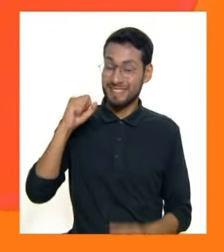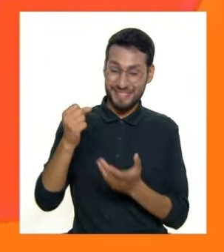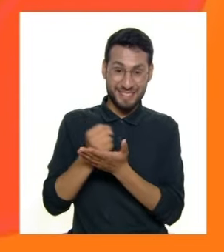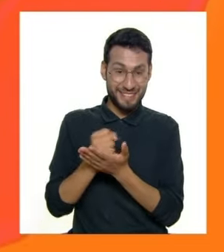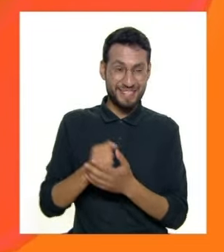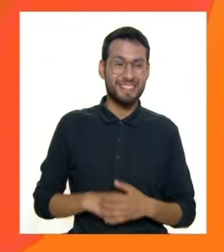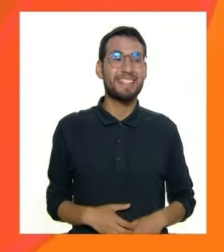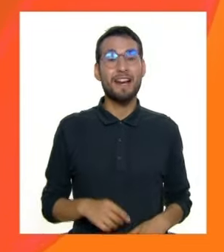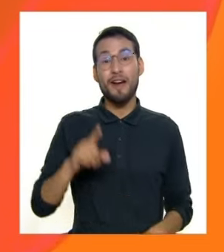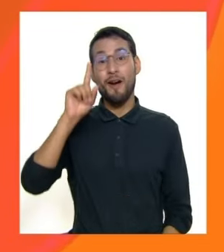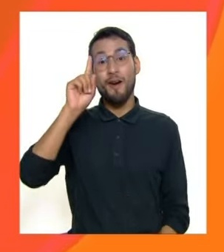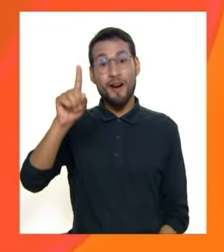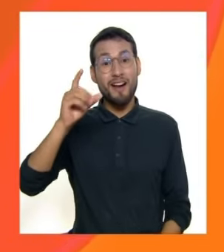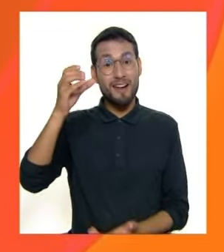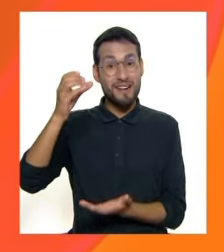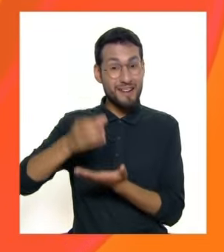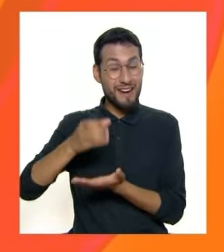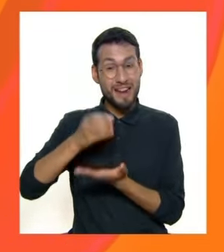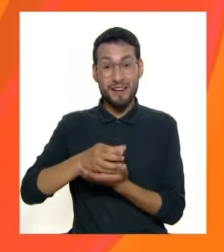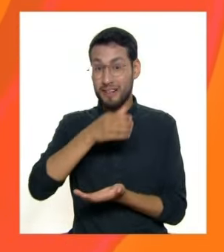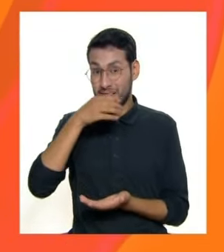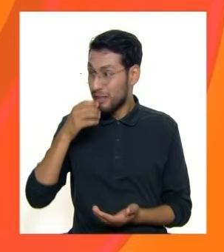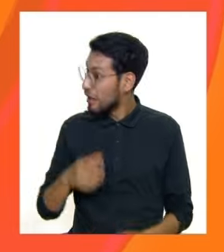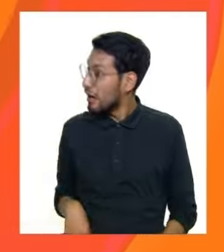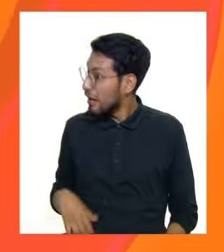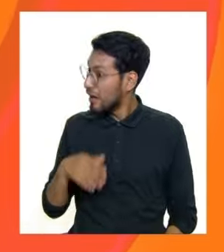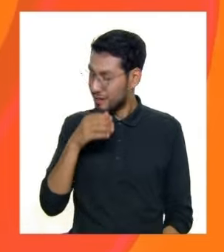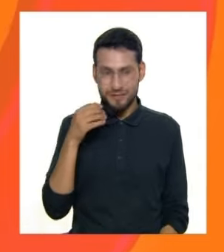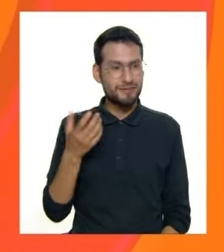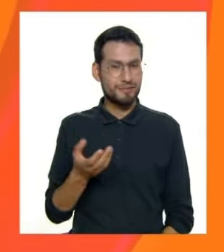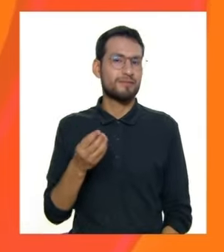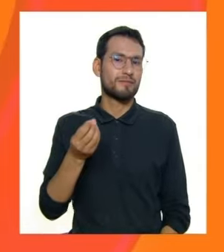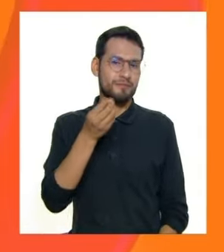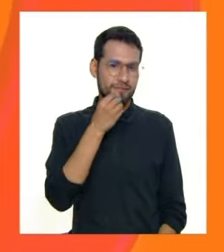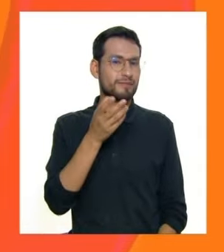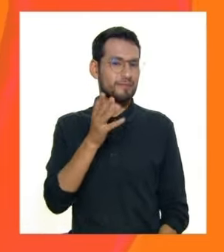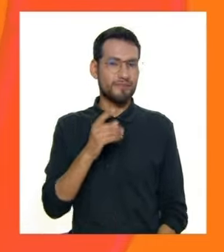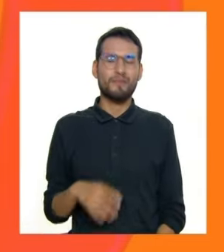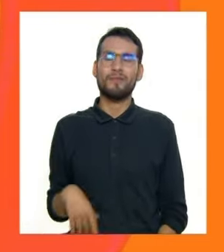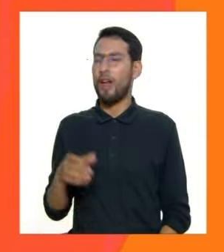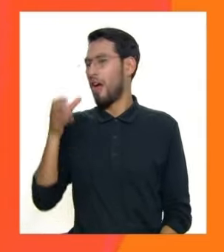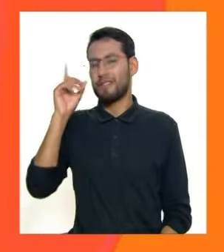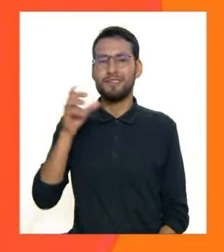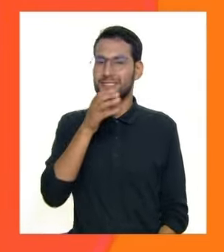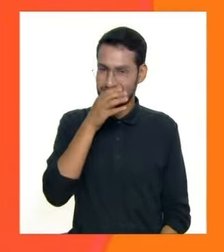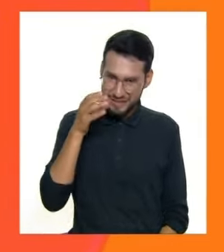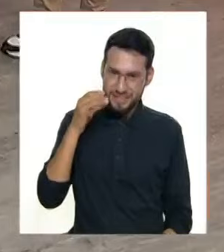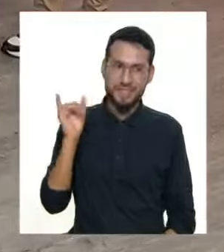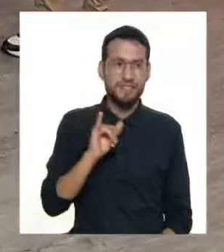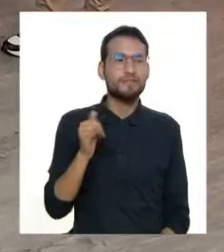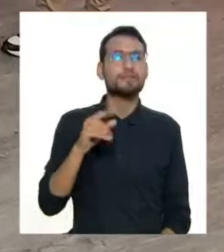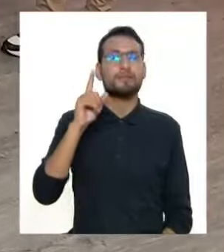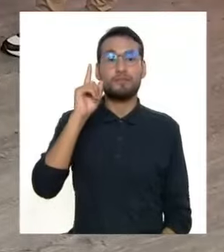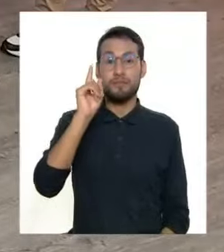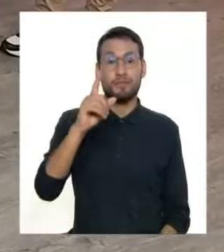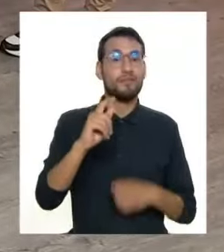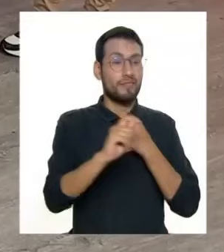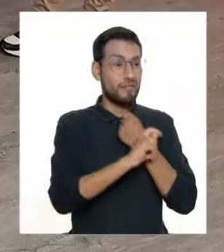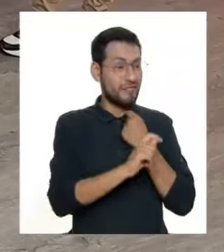1 zanahoria. 1 taza de cerveza. ¿A cerveza? Pero una para cerveza. La comida, y no la que otra, se la tome. La acá, también estamos cerveza. Un doctor